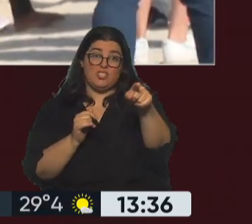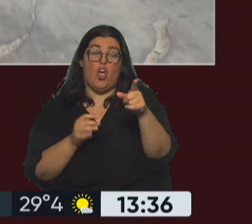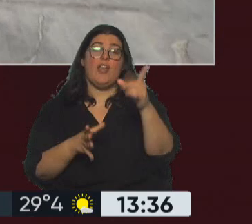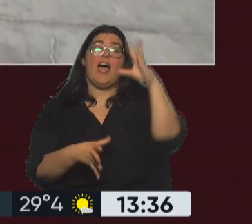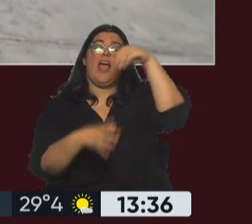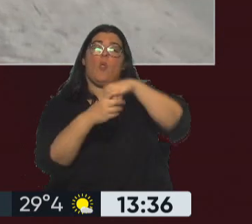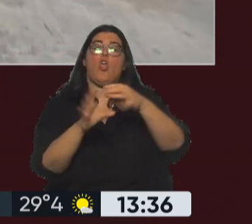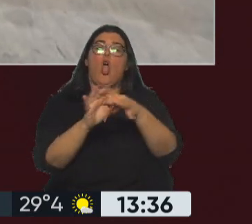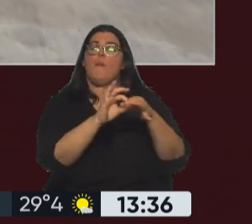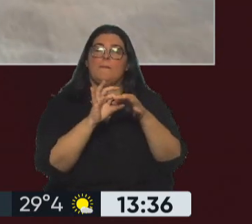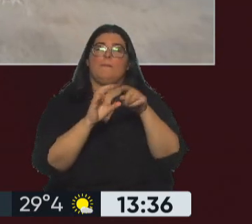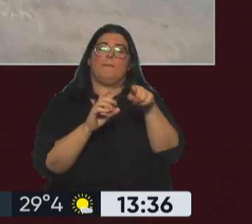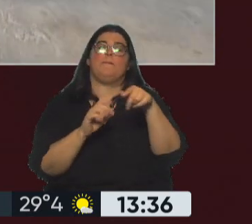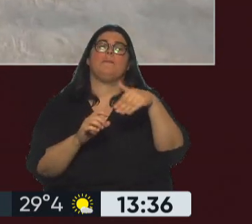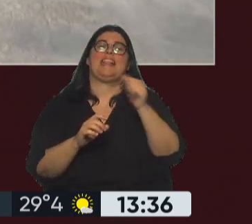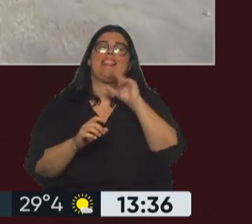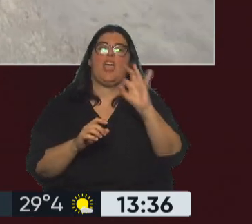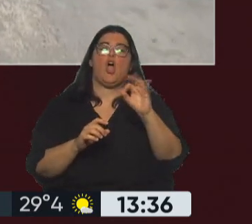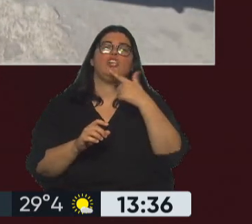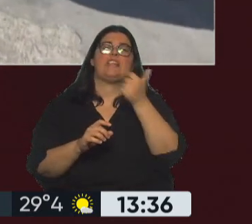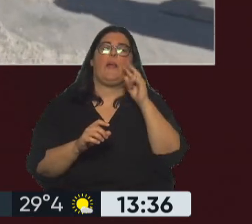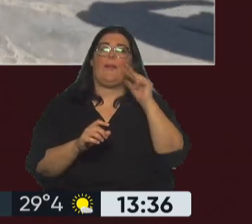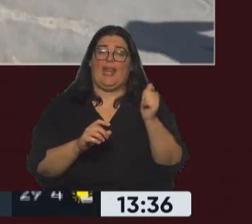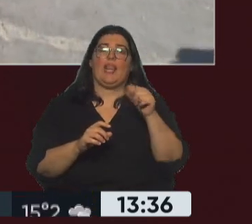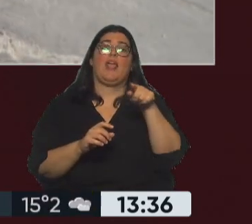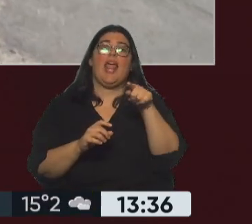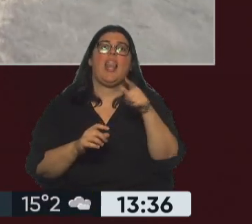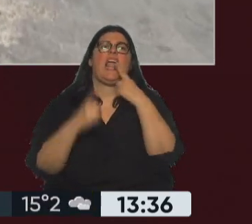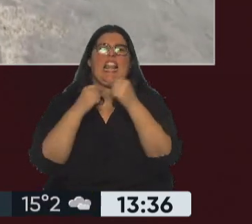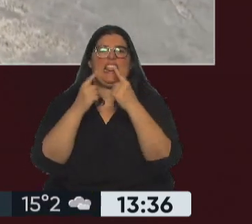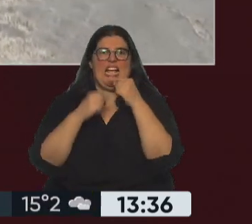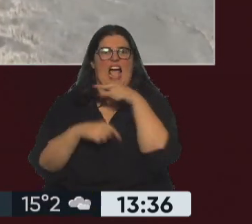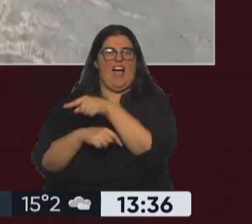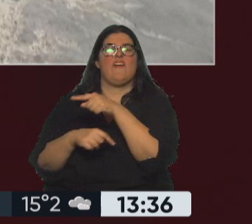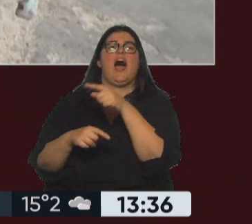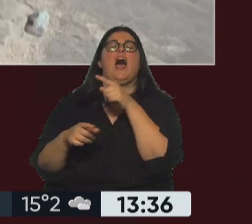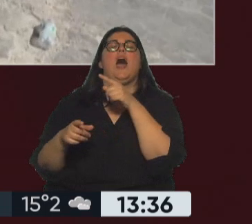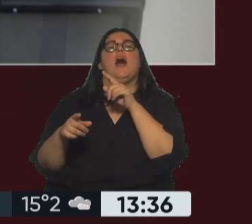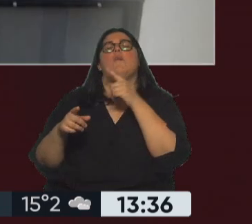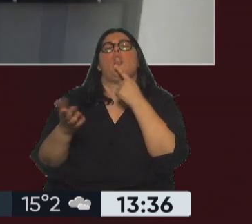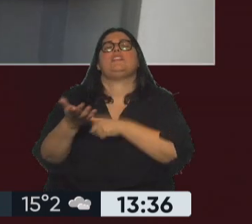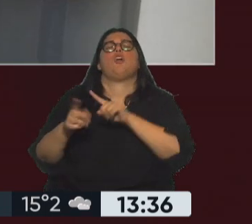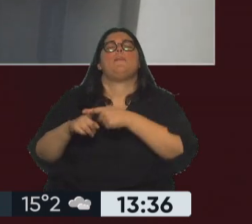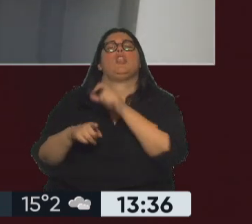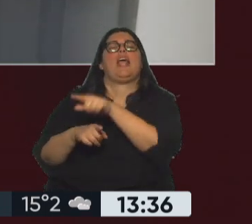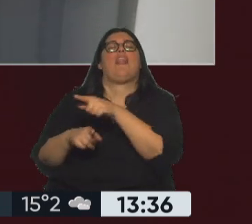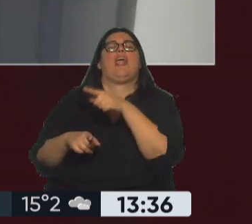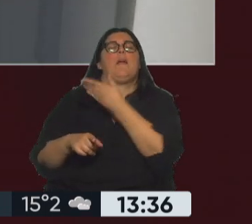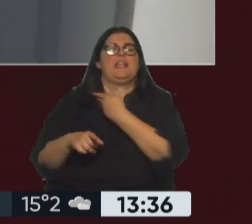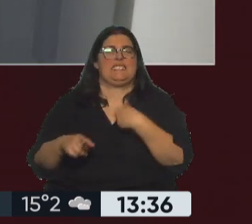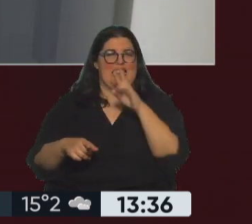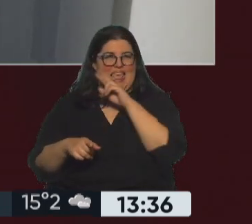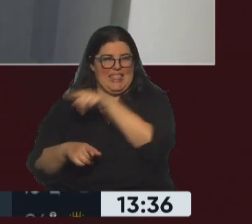a Meloni, Matteo Salvini, de la Liga, en cierta medida criticaba la política migratoria de Meloni, criticaba su